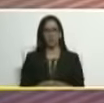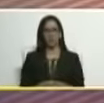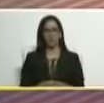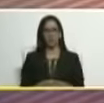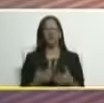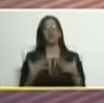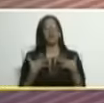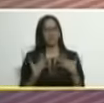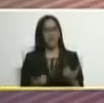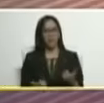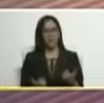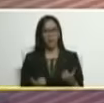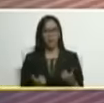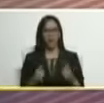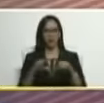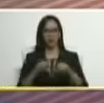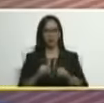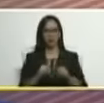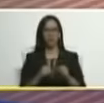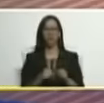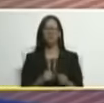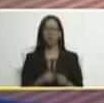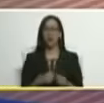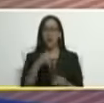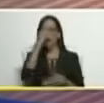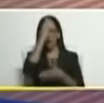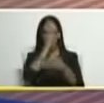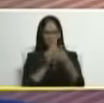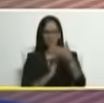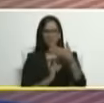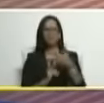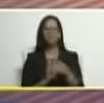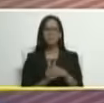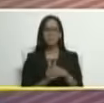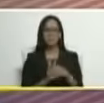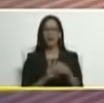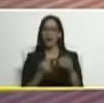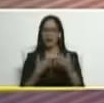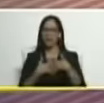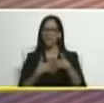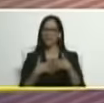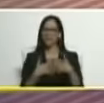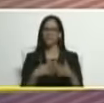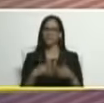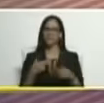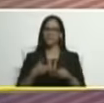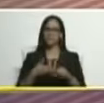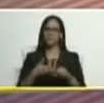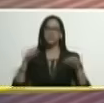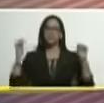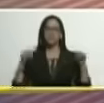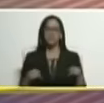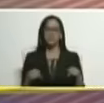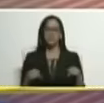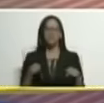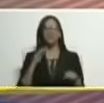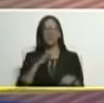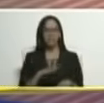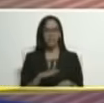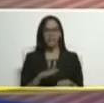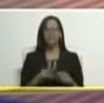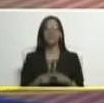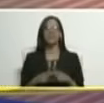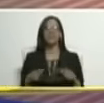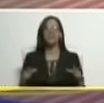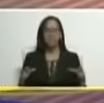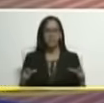Retomamos el control con honestidad y la industria petrolera hoy está